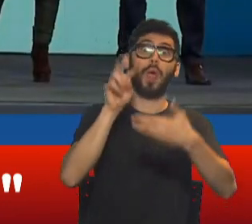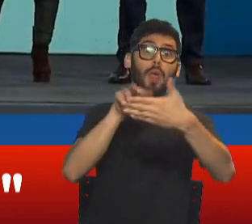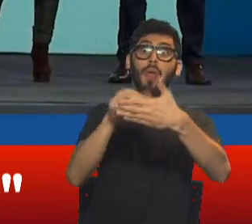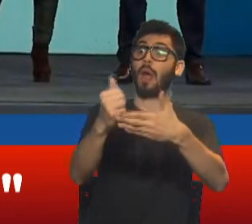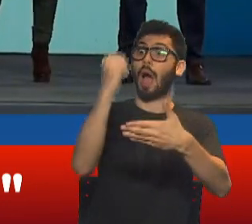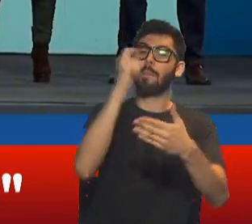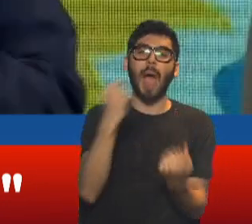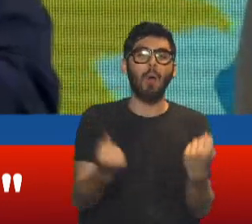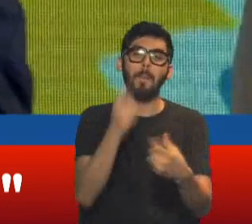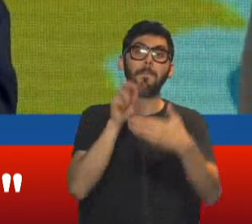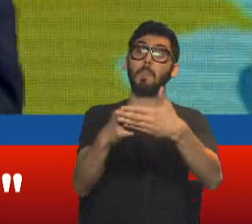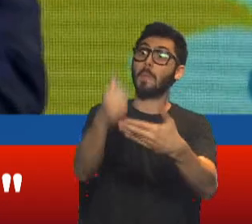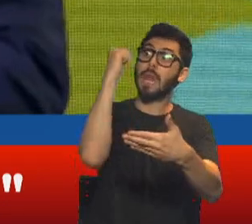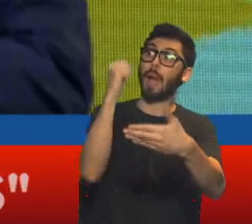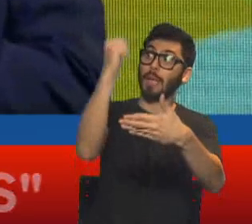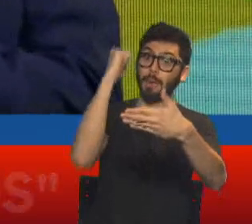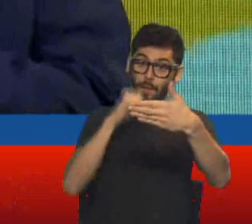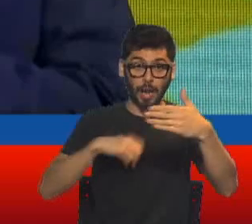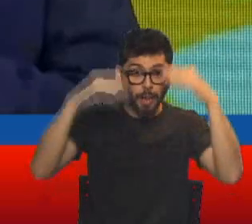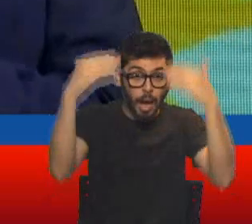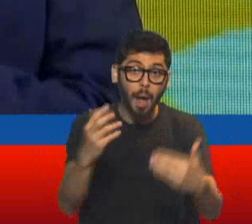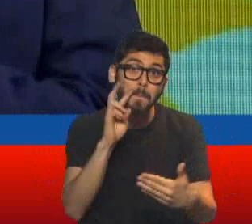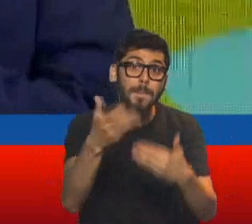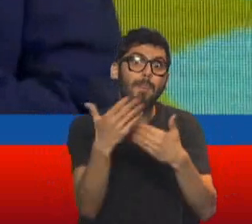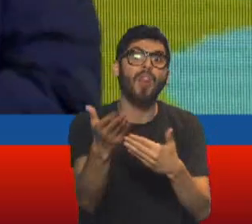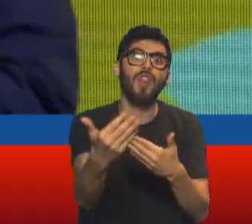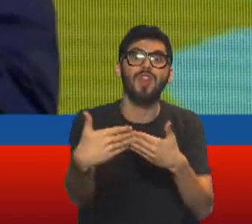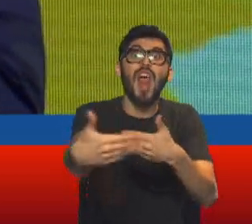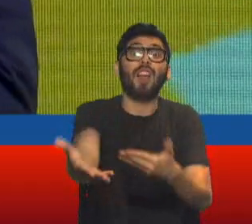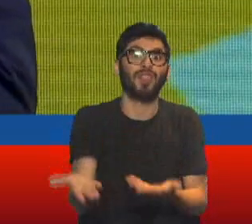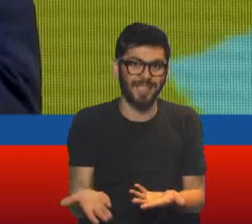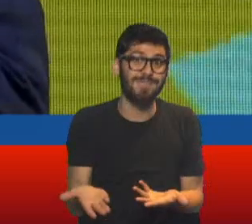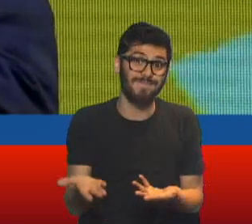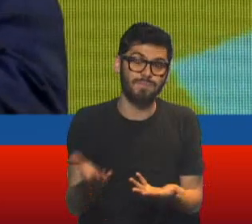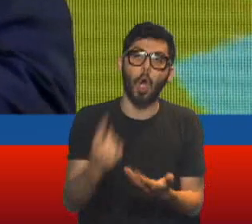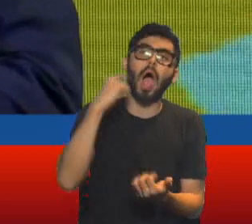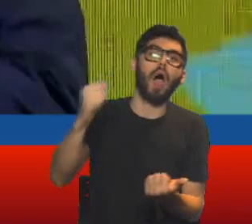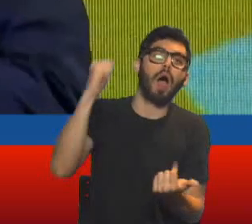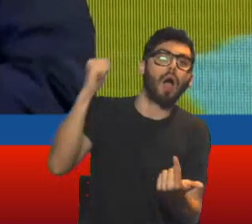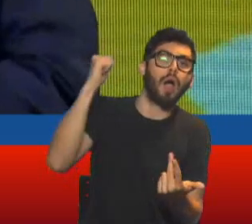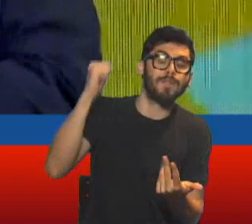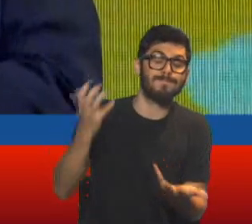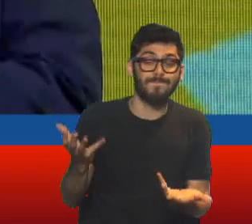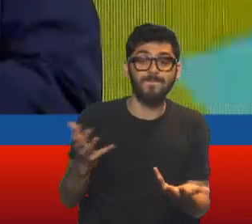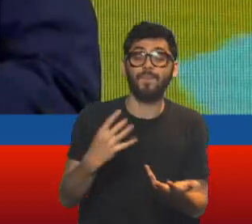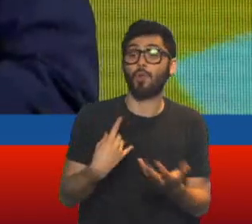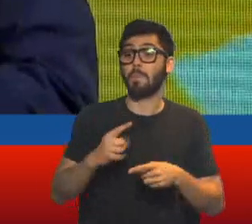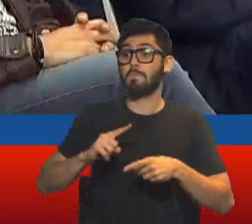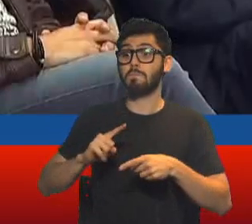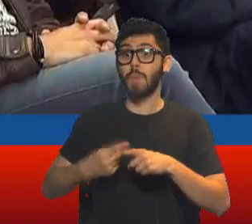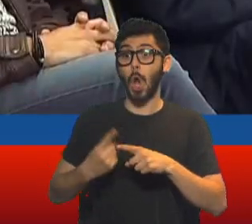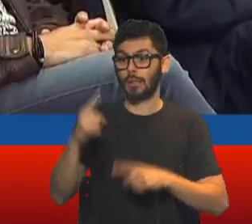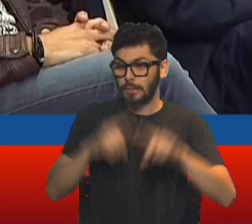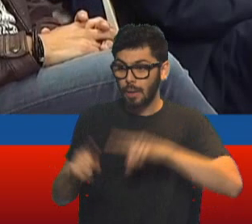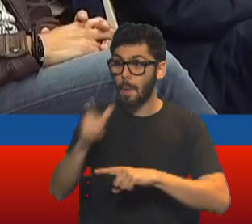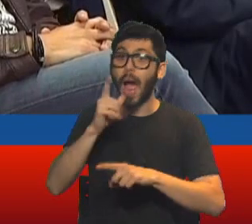del auto, que a veces en la discusión con la prensa opositora o con la dirigencia opositora nos perdemos de dialogar y de